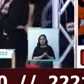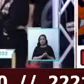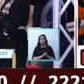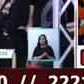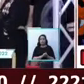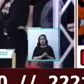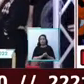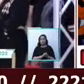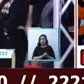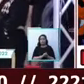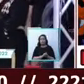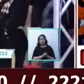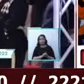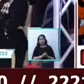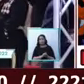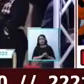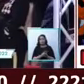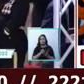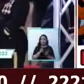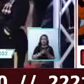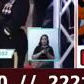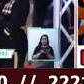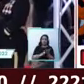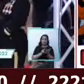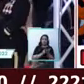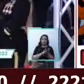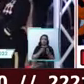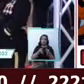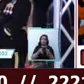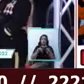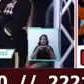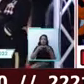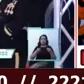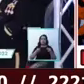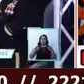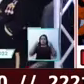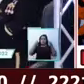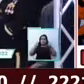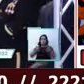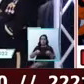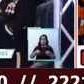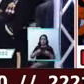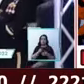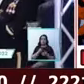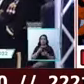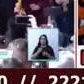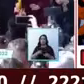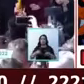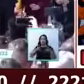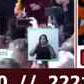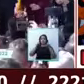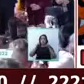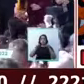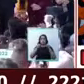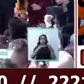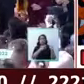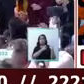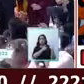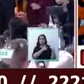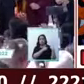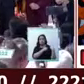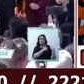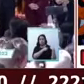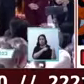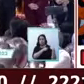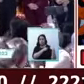ninguno de los países que él menciona figura en el penúltimo lugar de la pobreza. A nosotros, en la